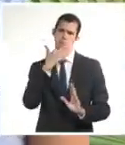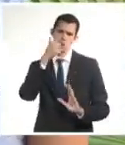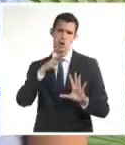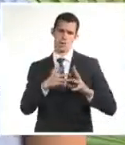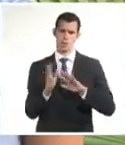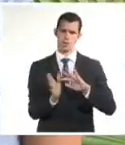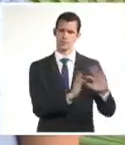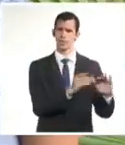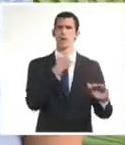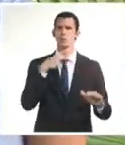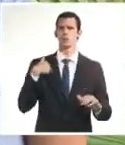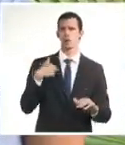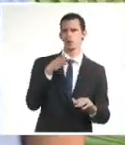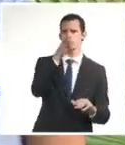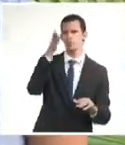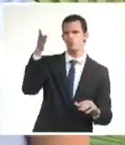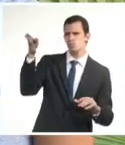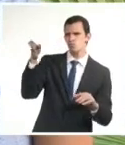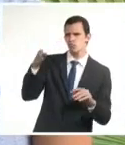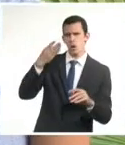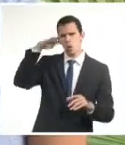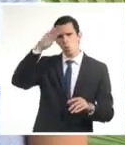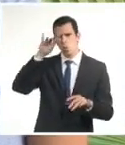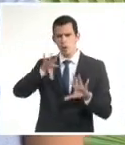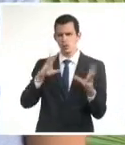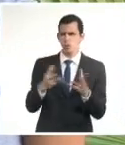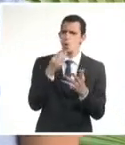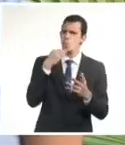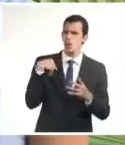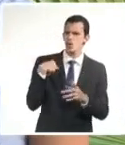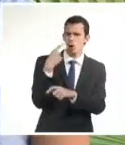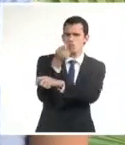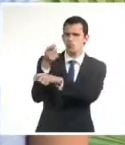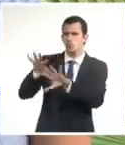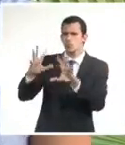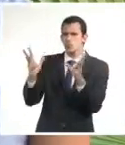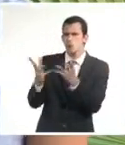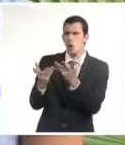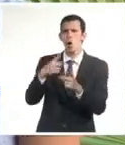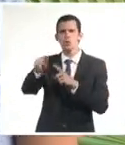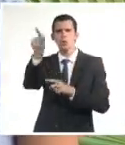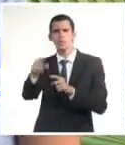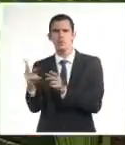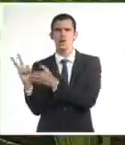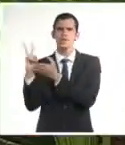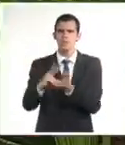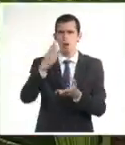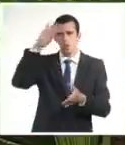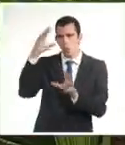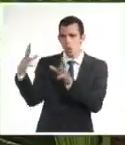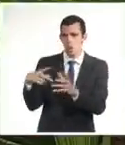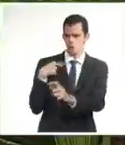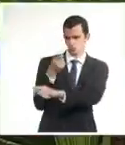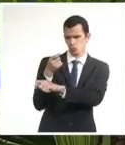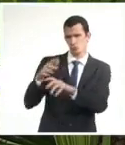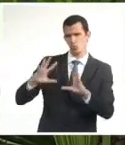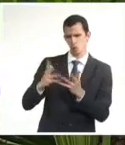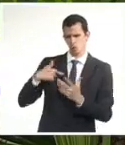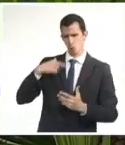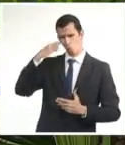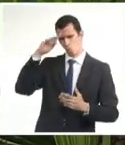conociendo lugares y repartiendo ese conocimiento a personas de otros países, enseñándoles de dónde vengo. Quiero estar